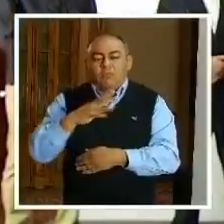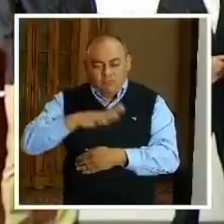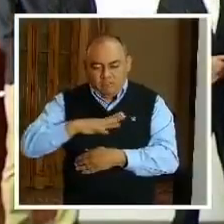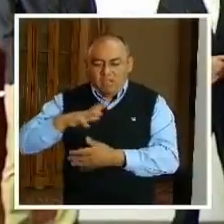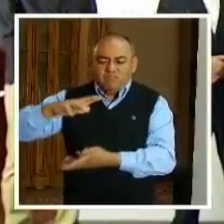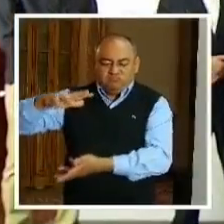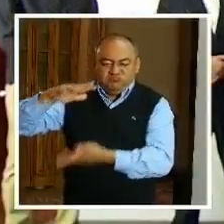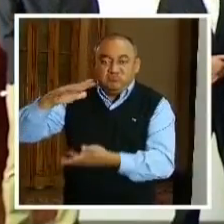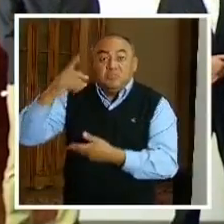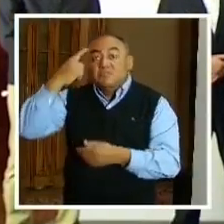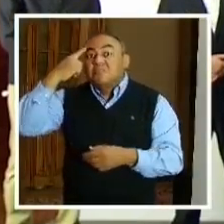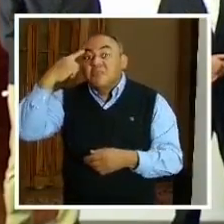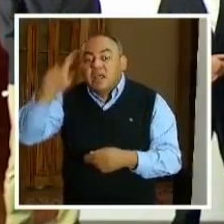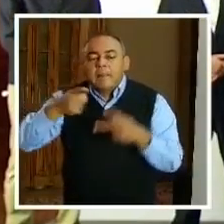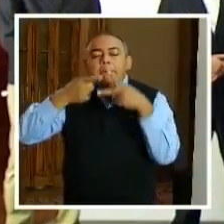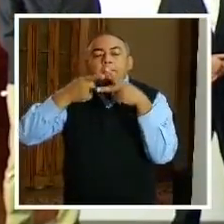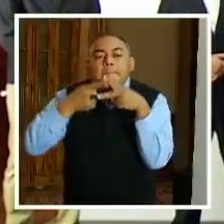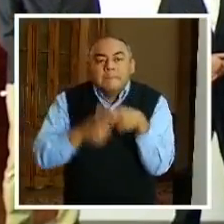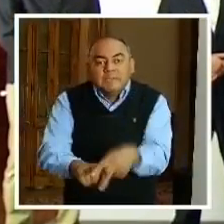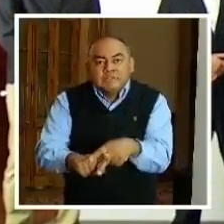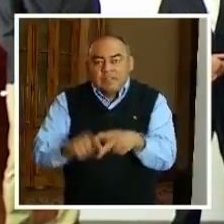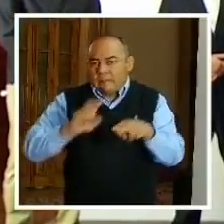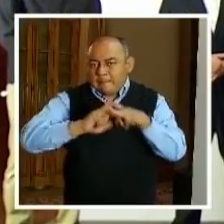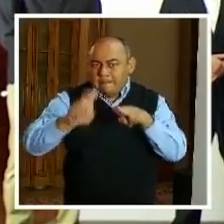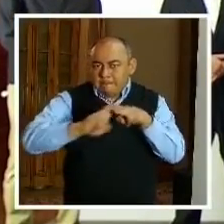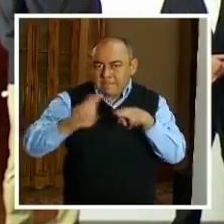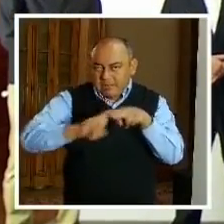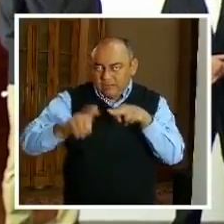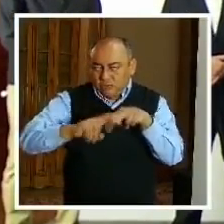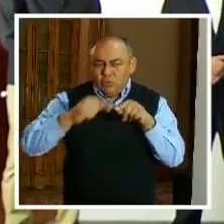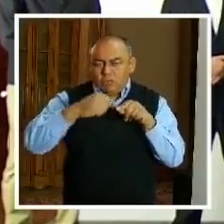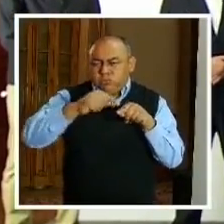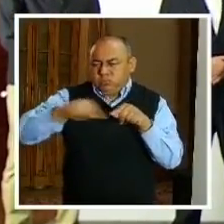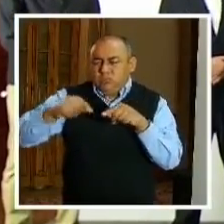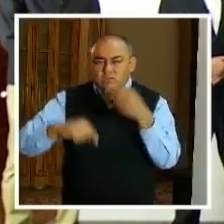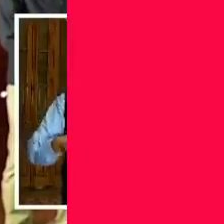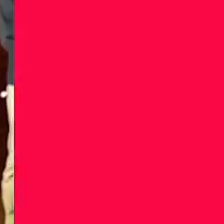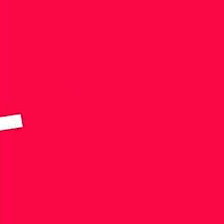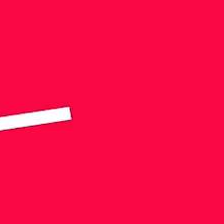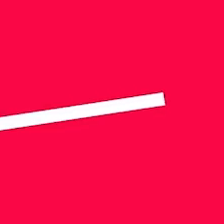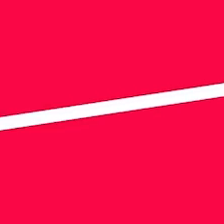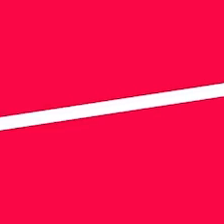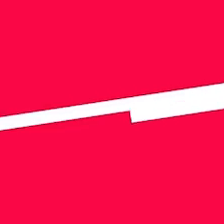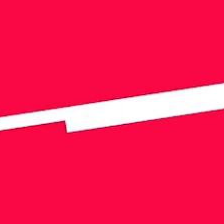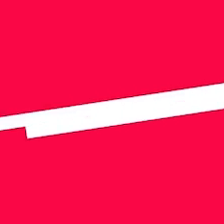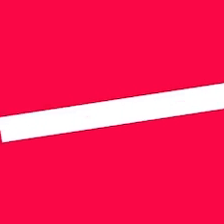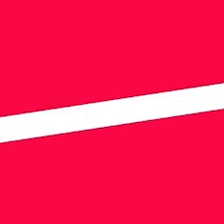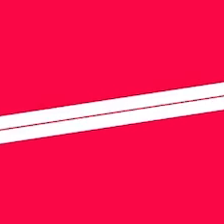3 líneas y terminarlas en este sexenio.